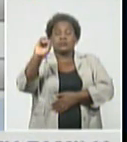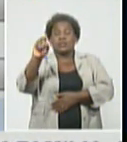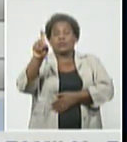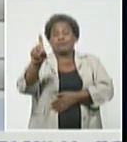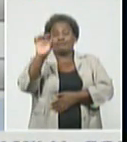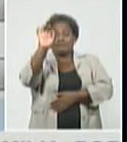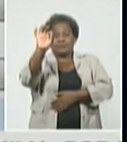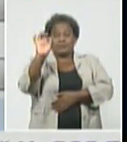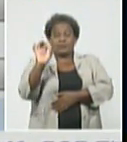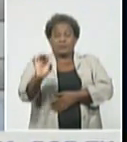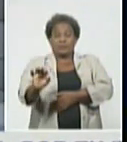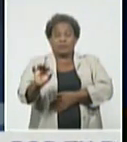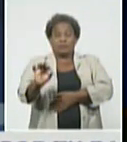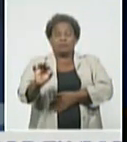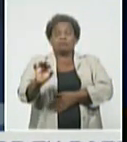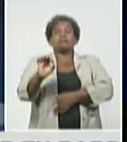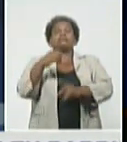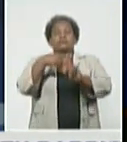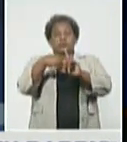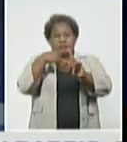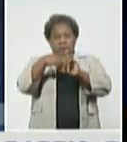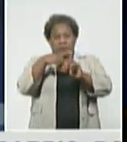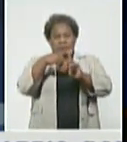1,01%, han resultado positivos.